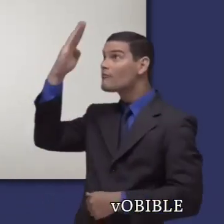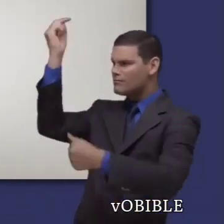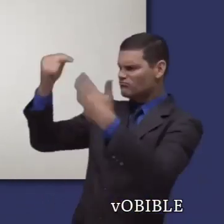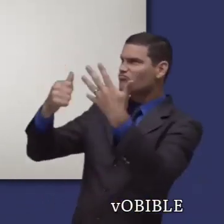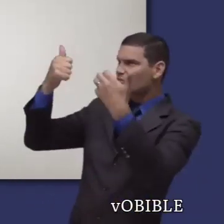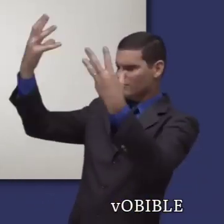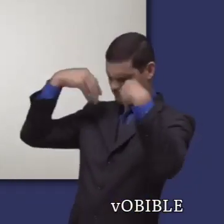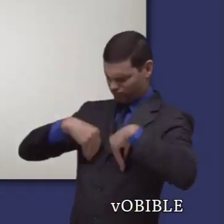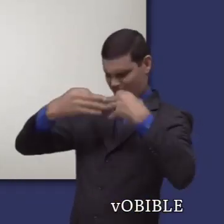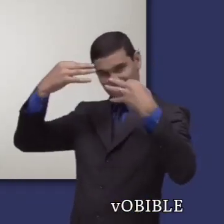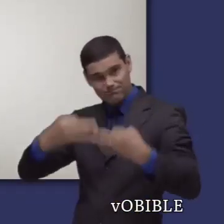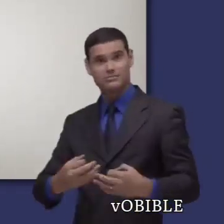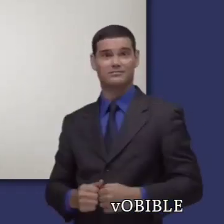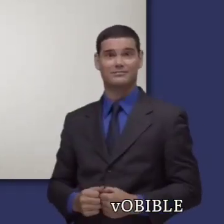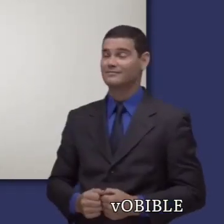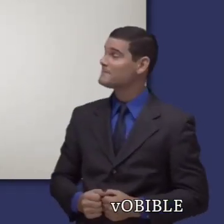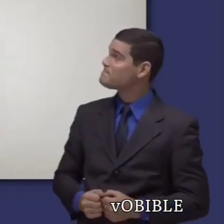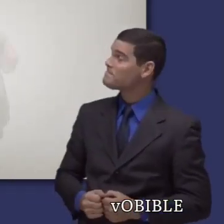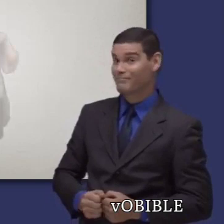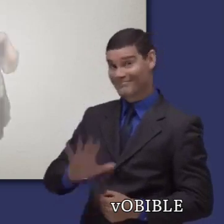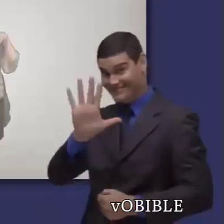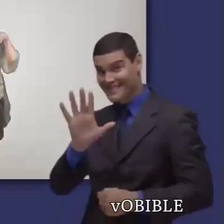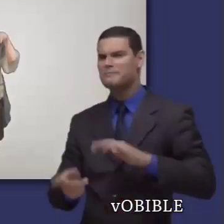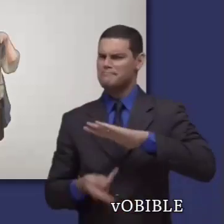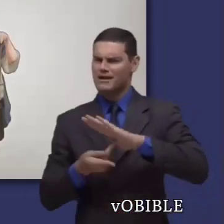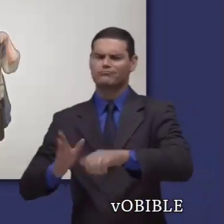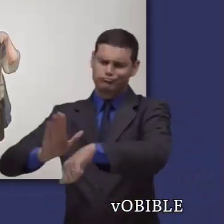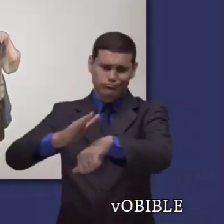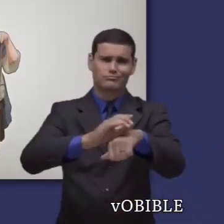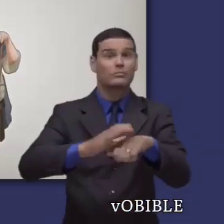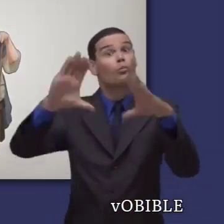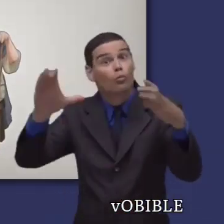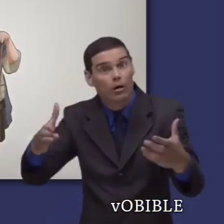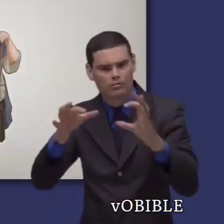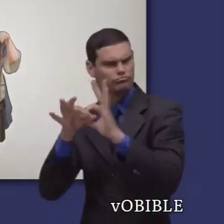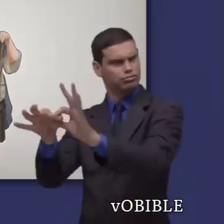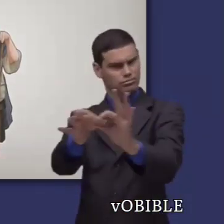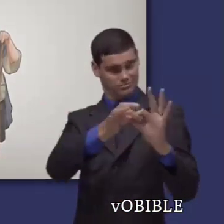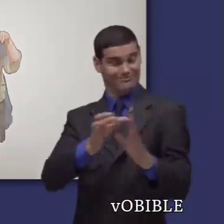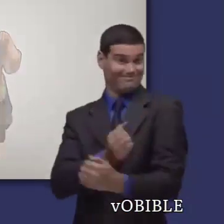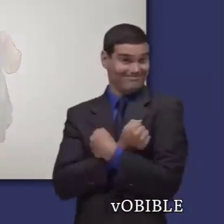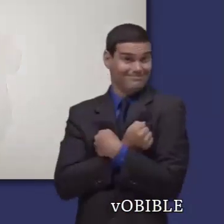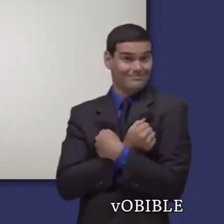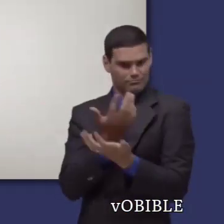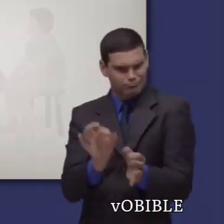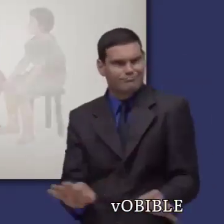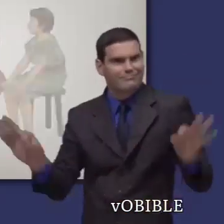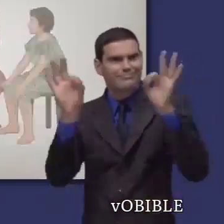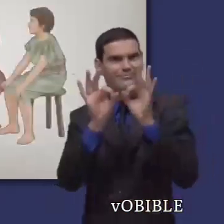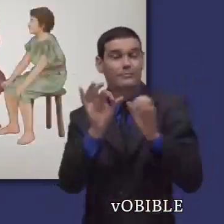En el capítulo 5, Pablo anima a los efesios a seguir andando en el camino del amor. Ese amor